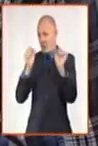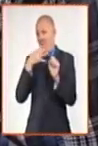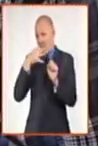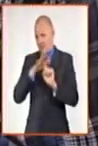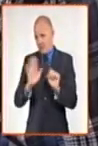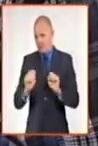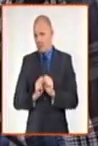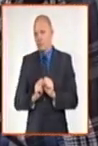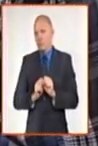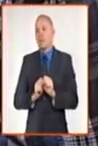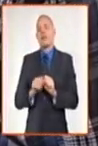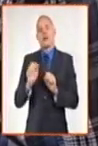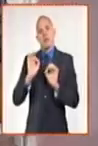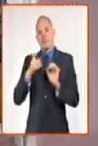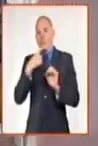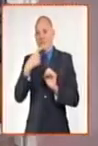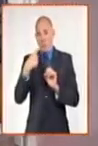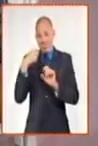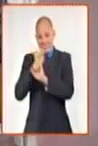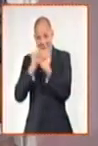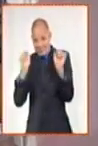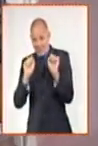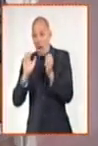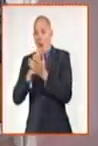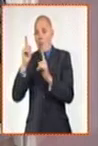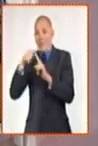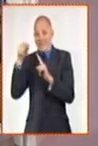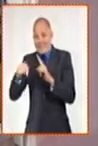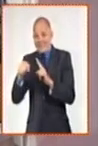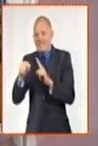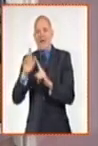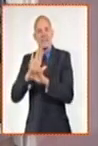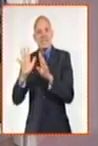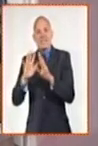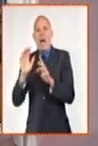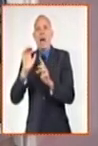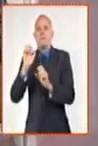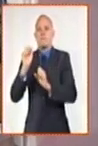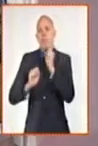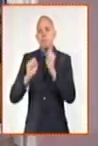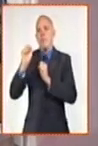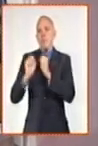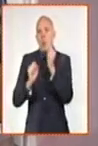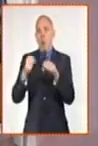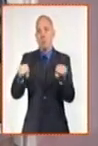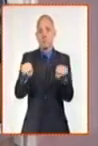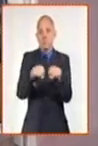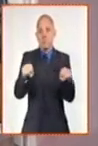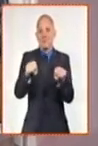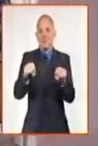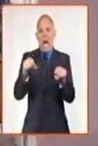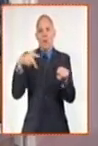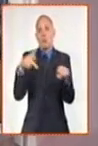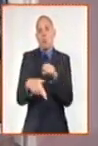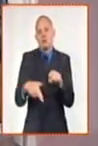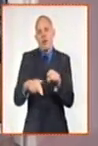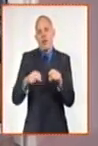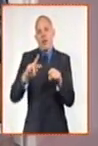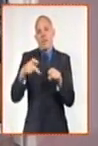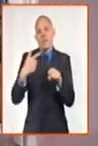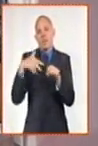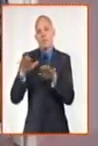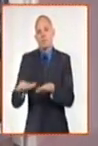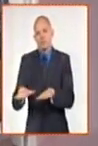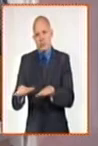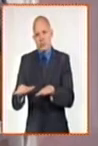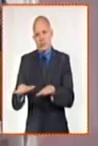explicaba, claro, que la termoeléctrica había sincronizado el sistema, pero posteriormente salió de servicio, pero no salieron calderas. En este momento está en proceso de enfriamiento,